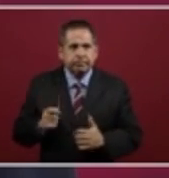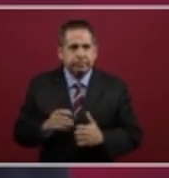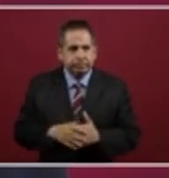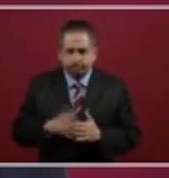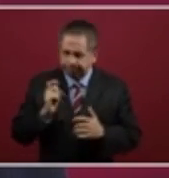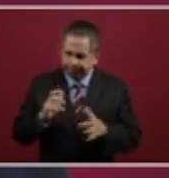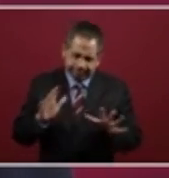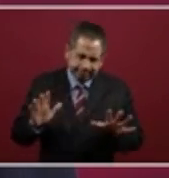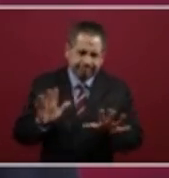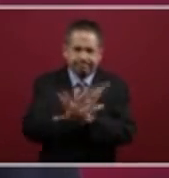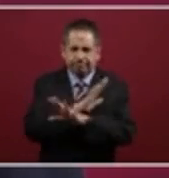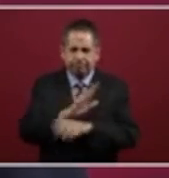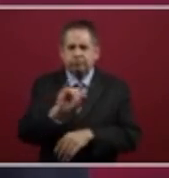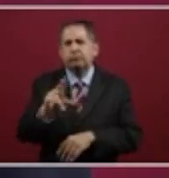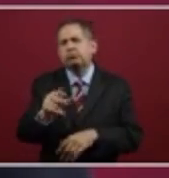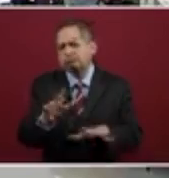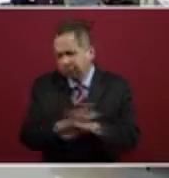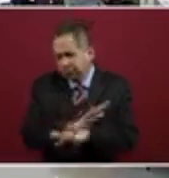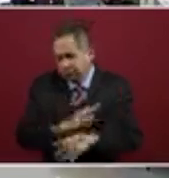cambiado o no?